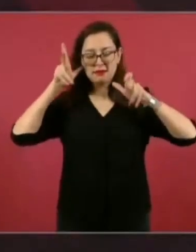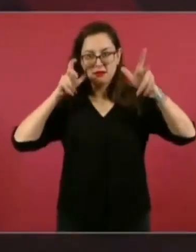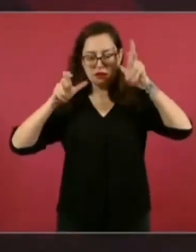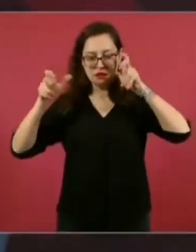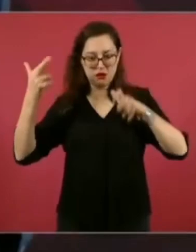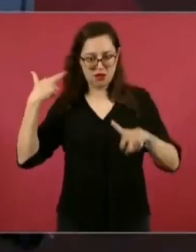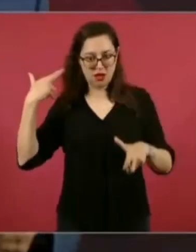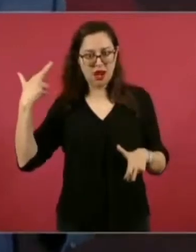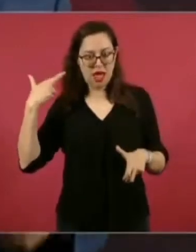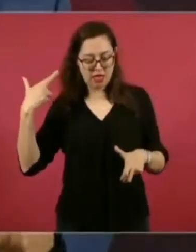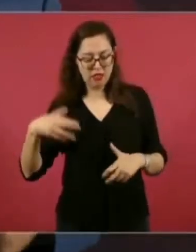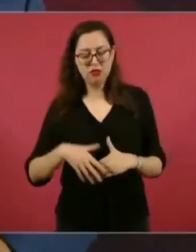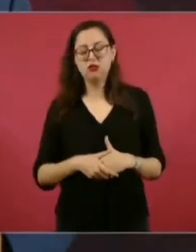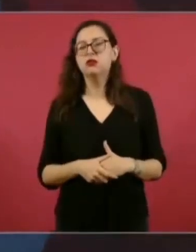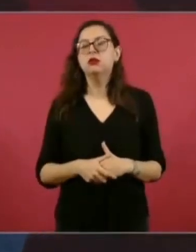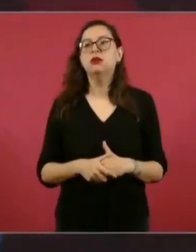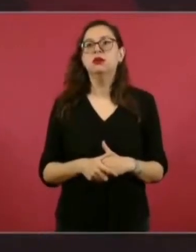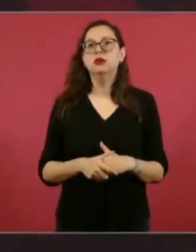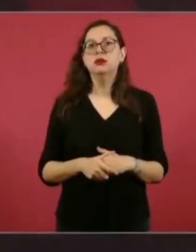porque abría